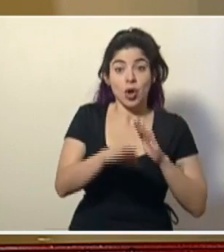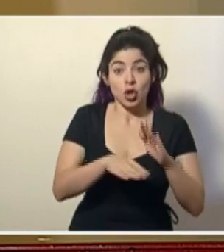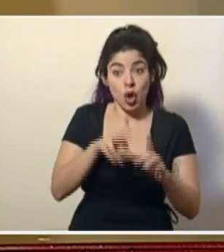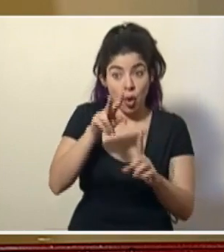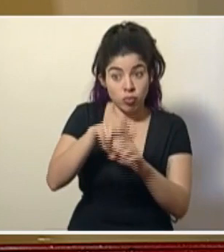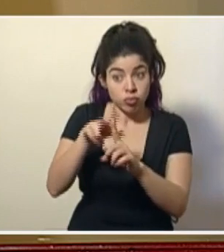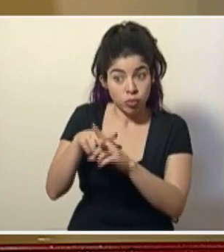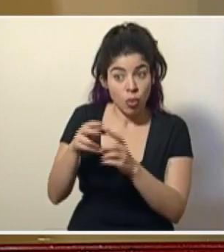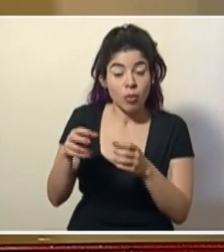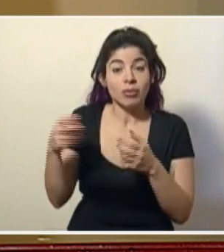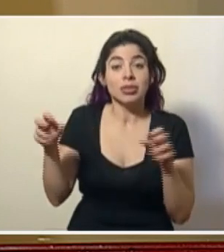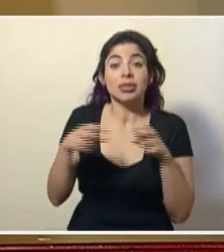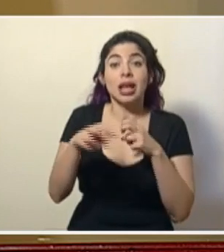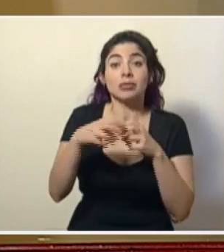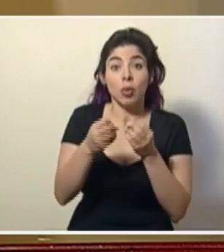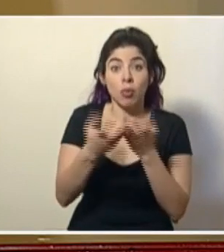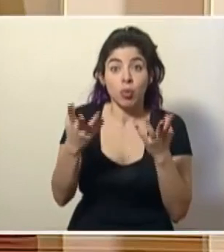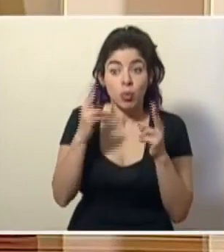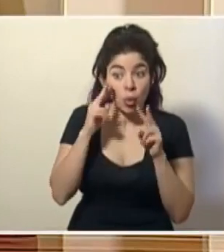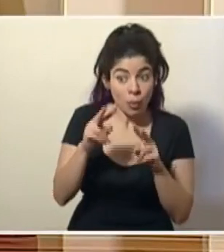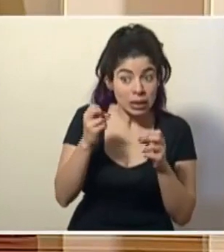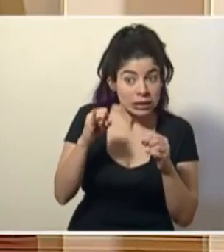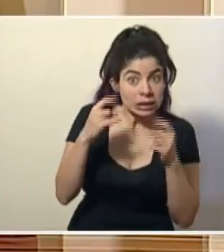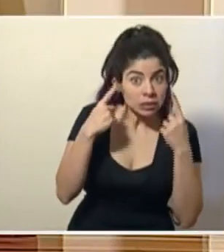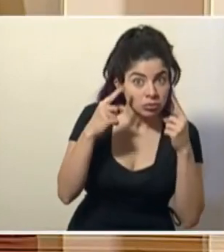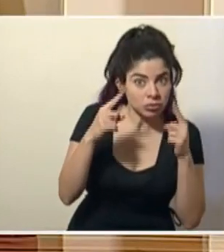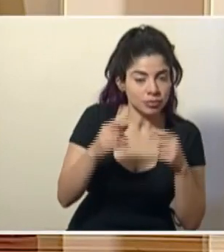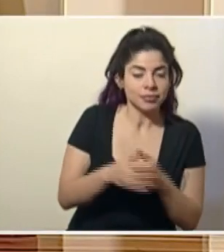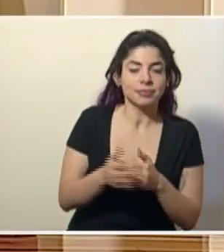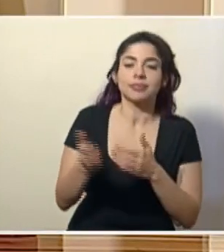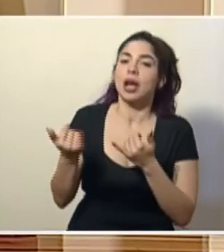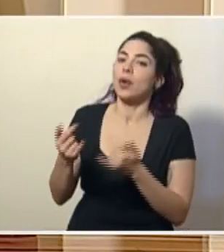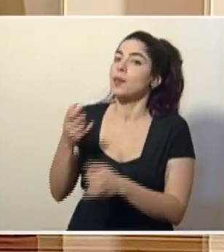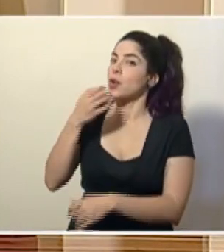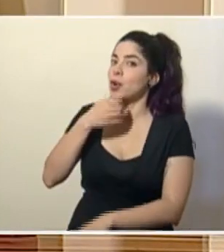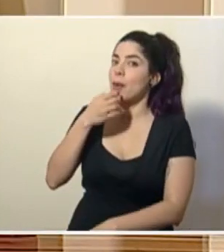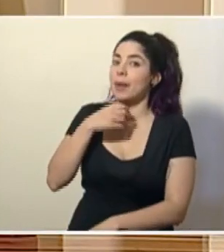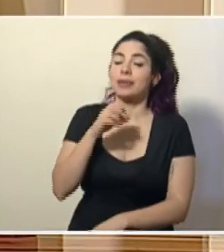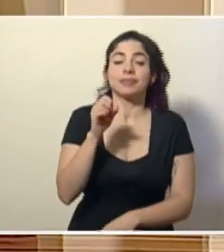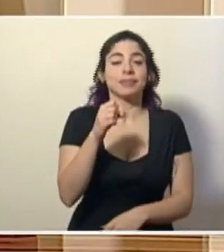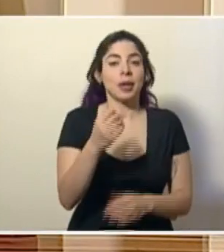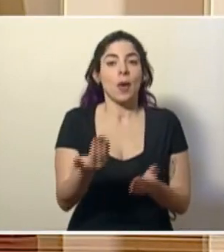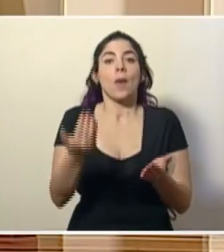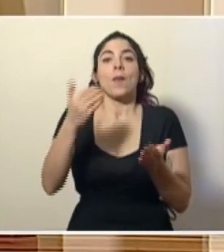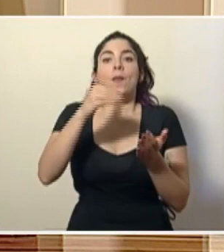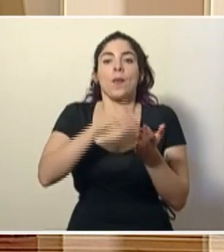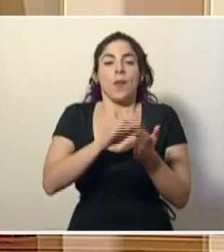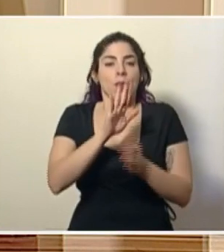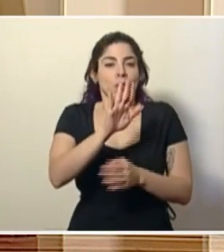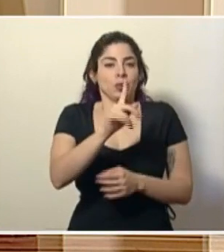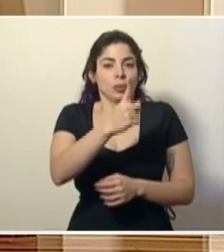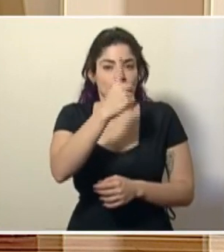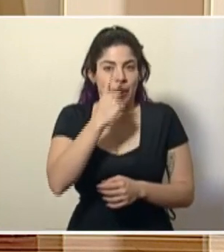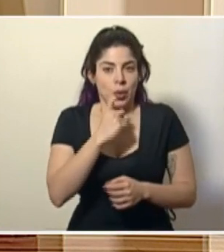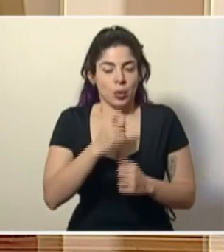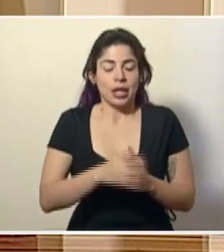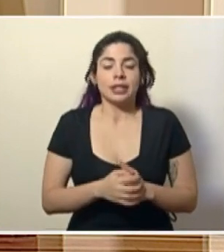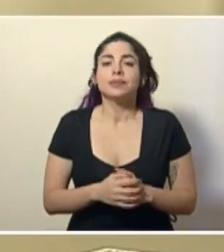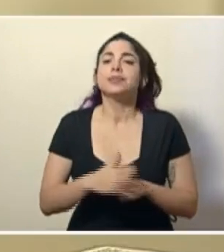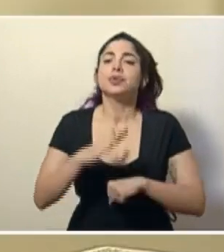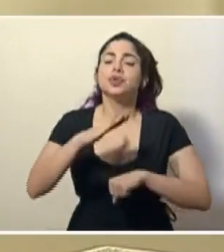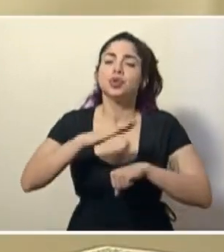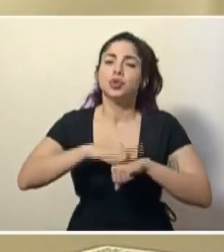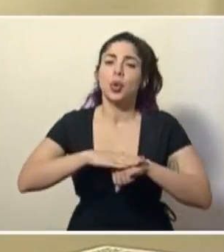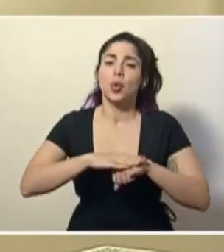en el transporte público. Don Román Macaya. Sí, regresando a sus preguntas